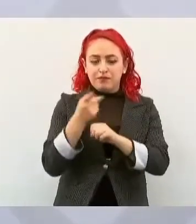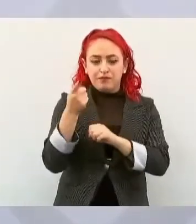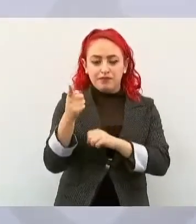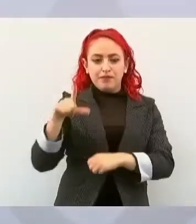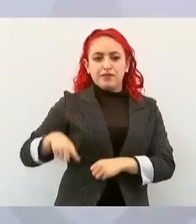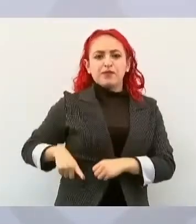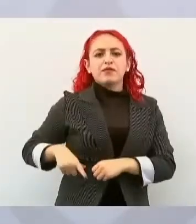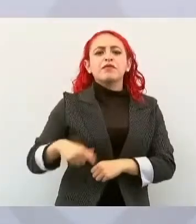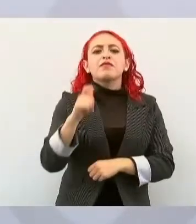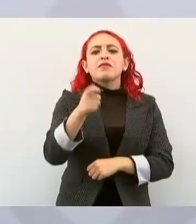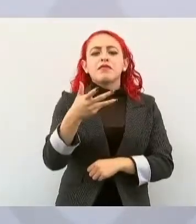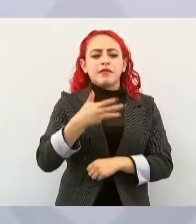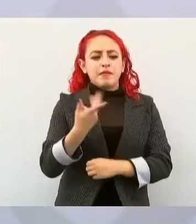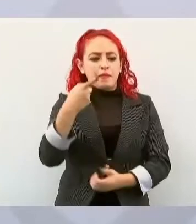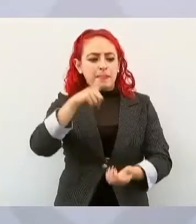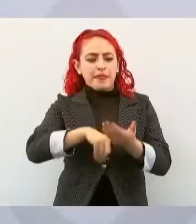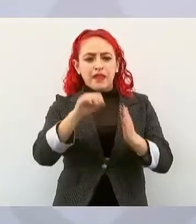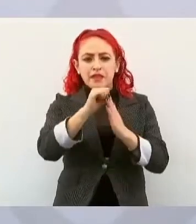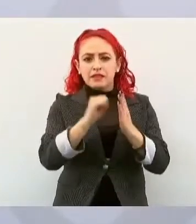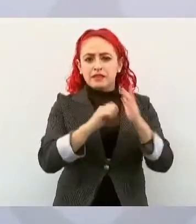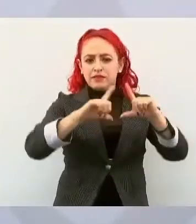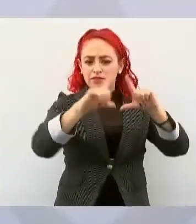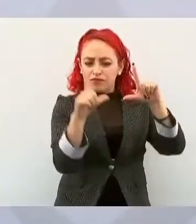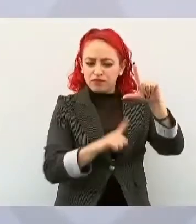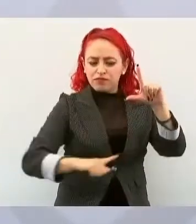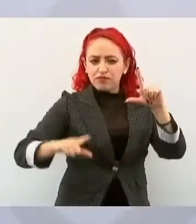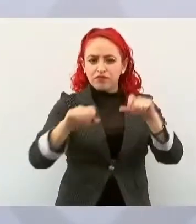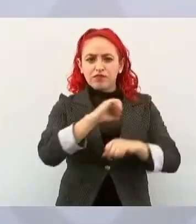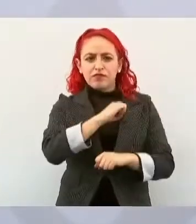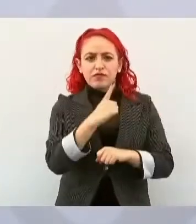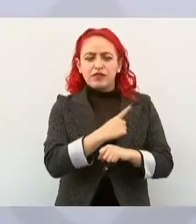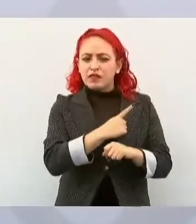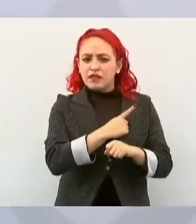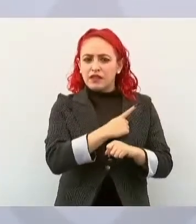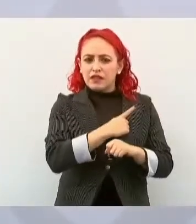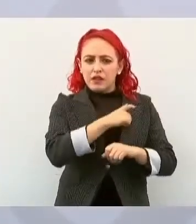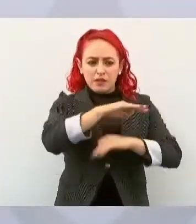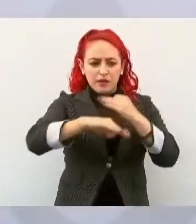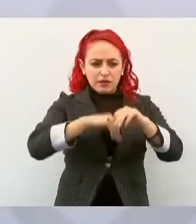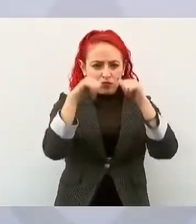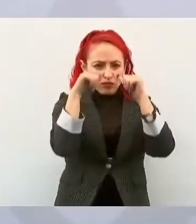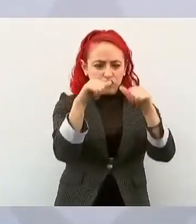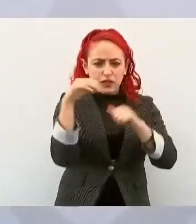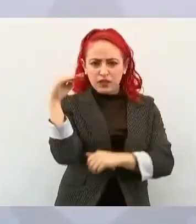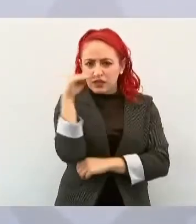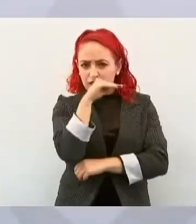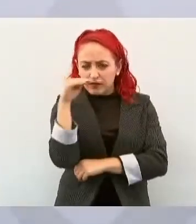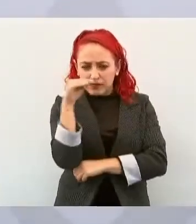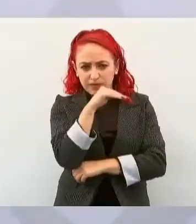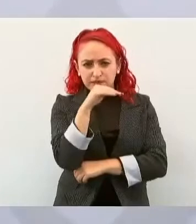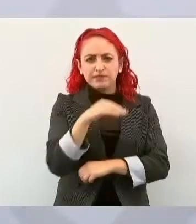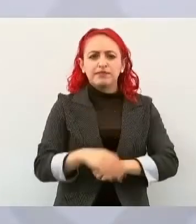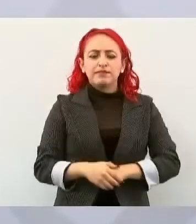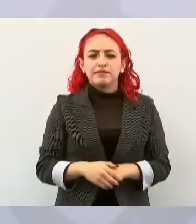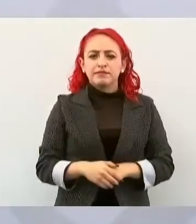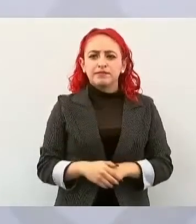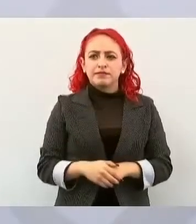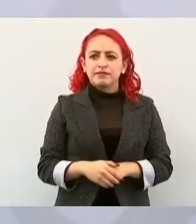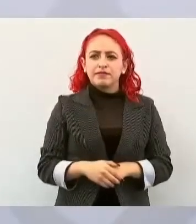que es el contar con un sistema nacional de salud universal, gratuita